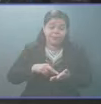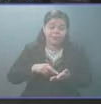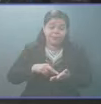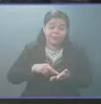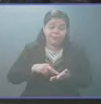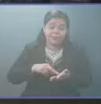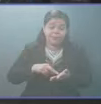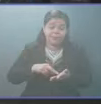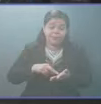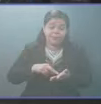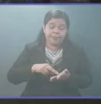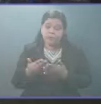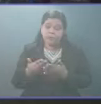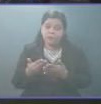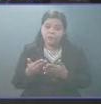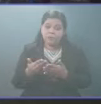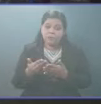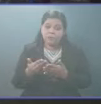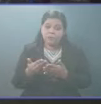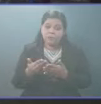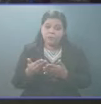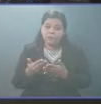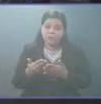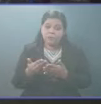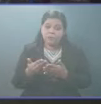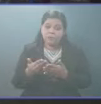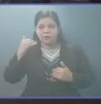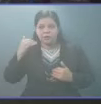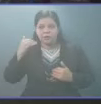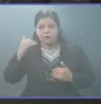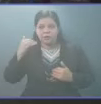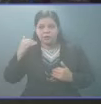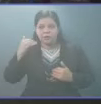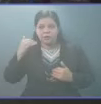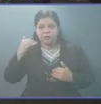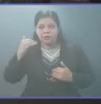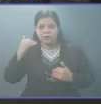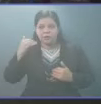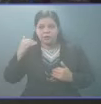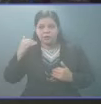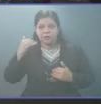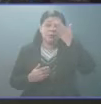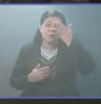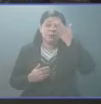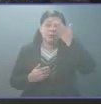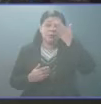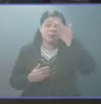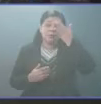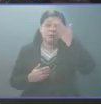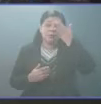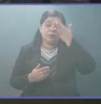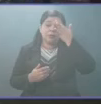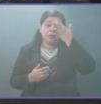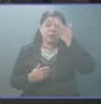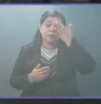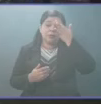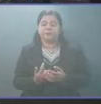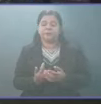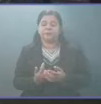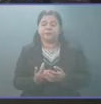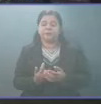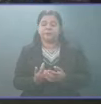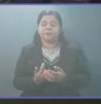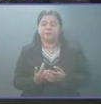que ayudan a la salud física y emocional de los adultos mayores. Cuando hay un problema de movilidad, la fisioterapia es bien importante, y